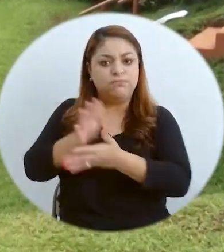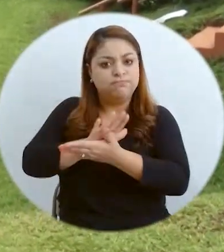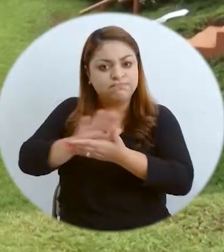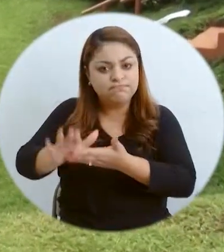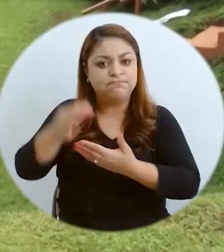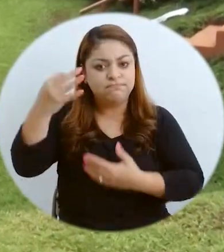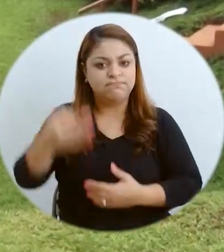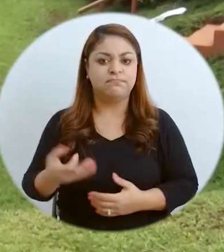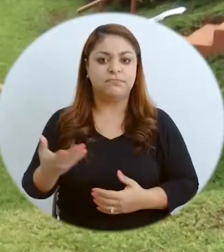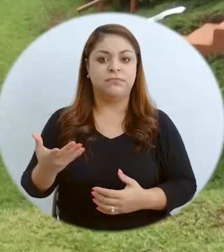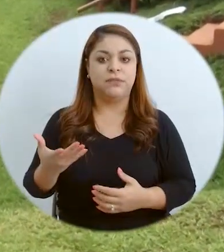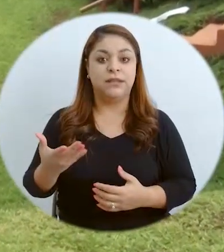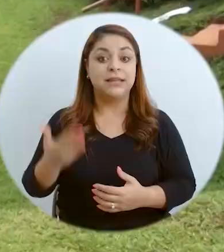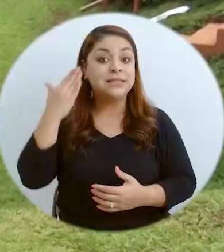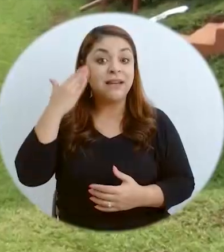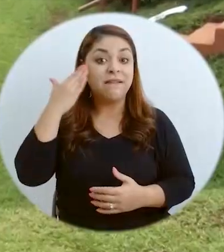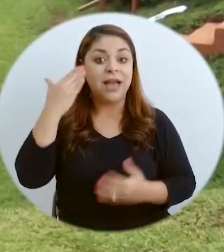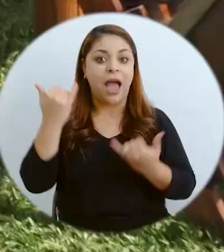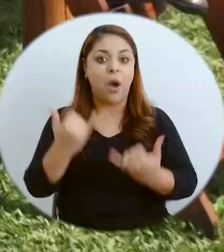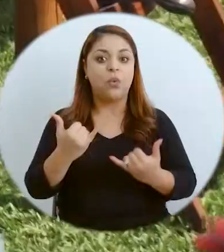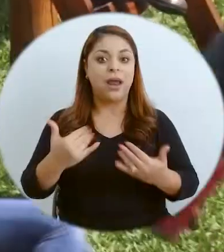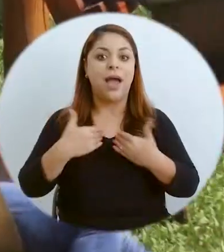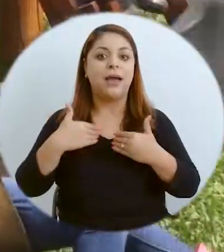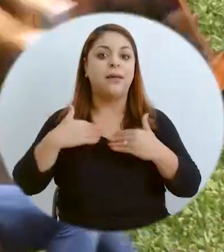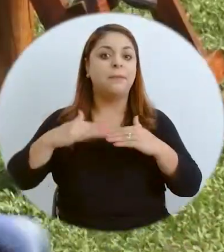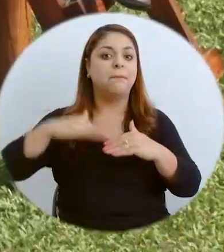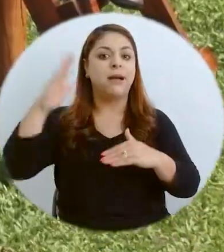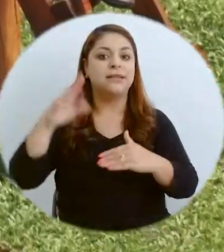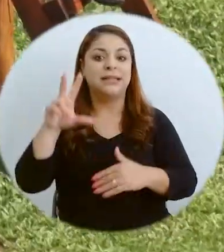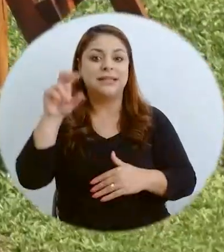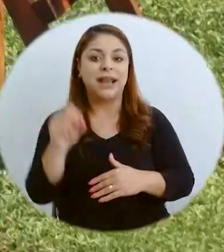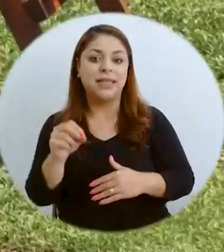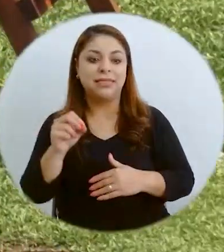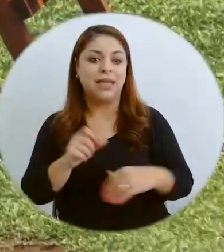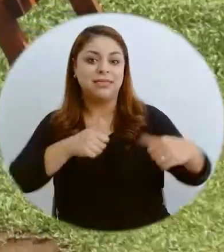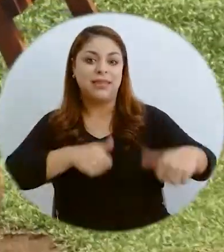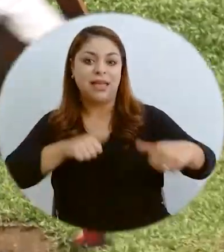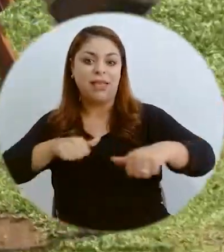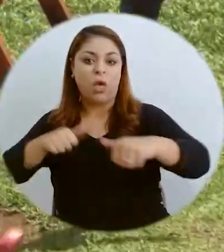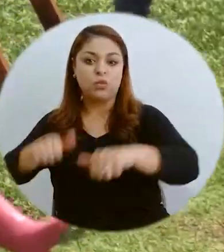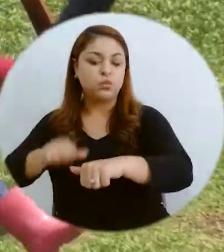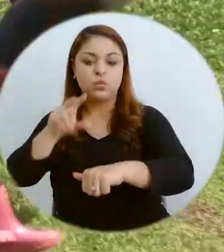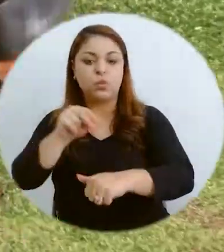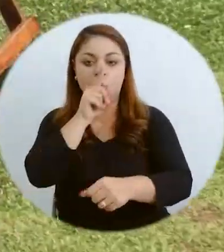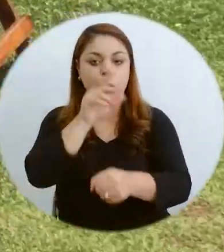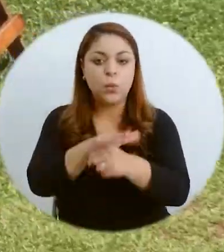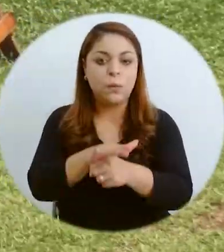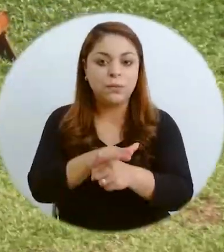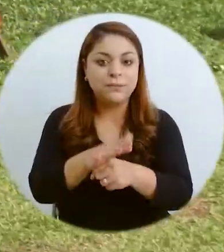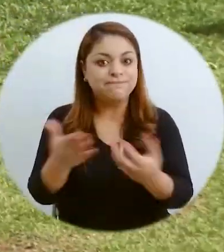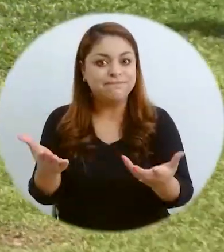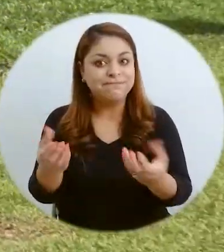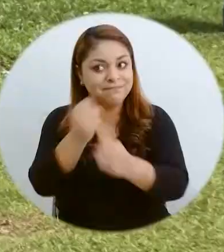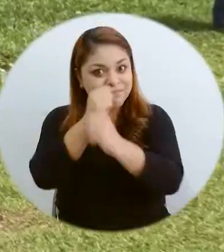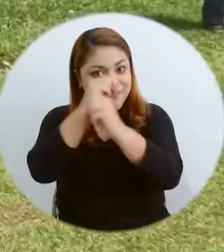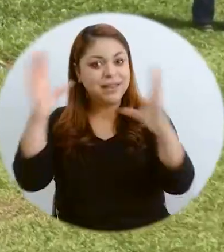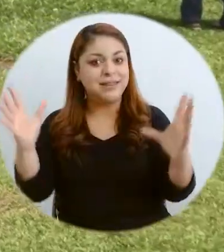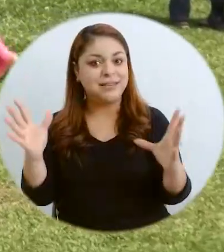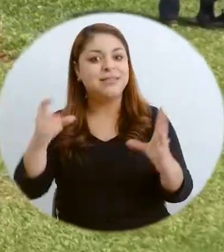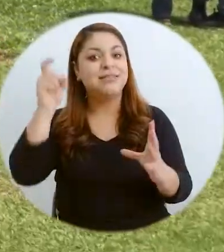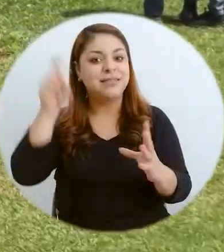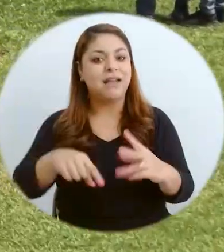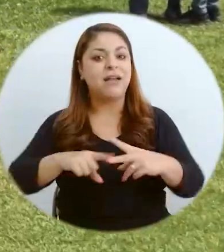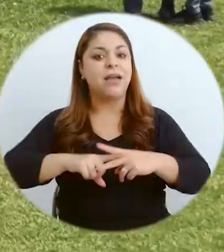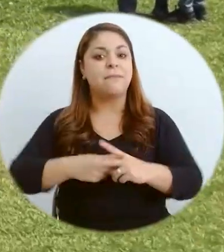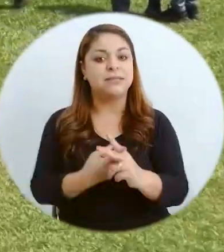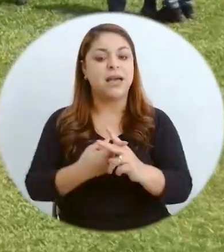el estado de la educación, más de 30 tratados sin cumplirse. Imagínense. Entonces tenemos que empezar por